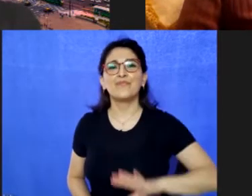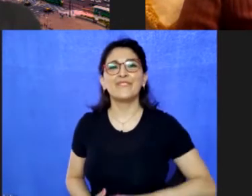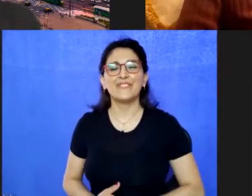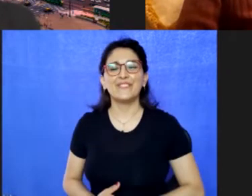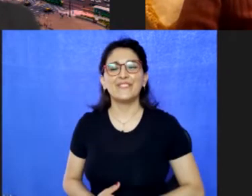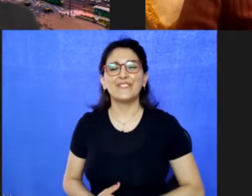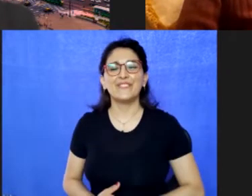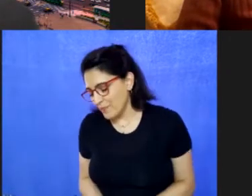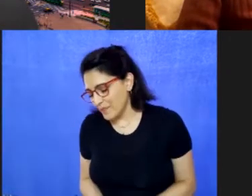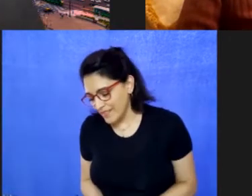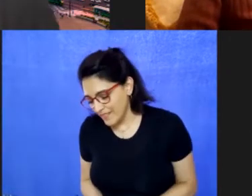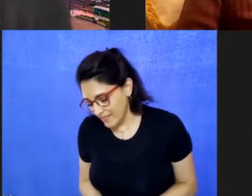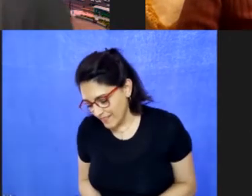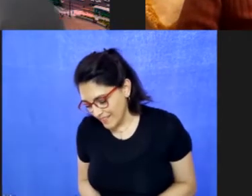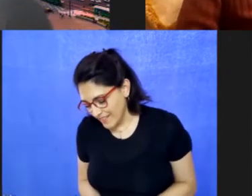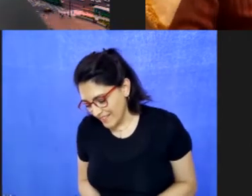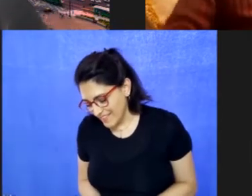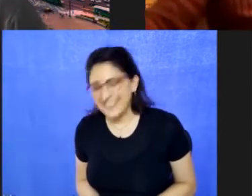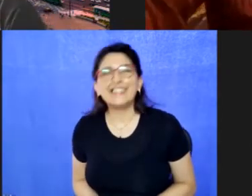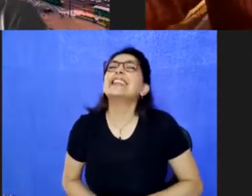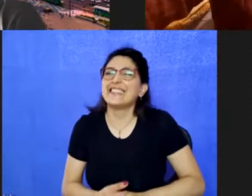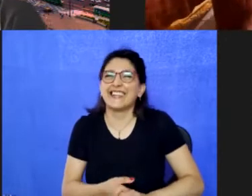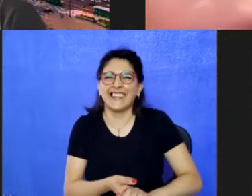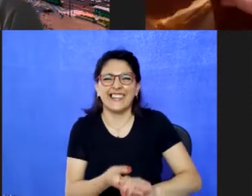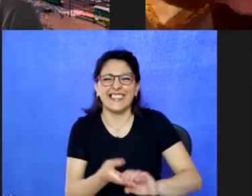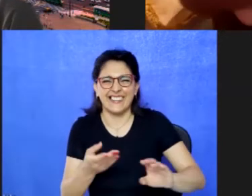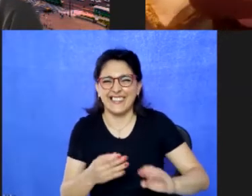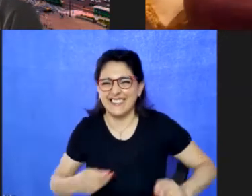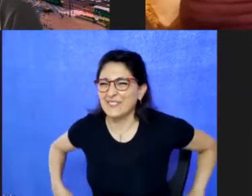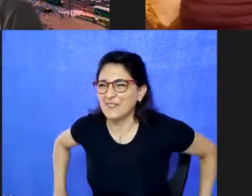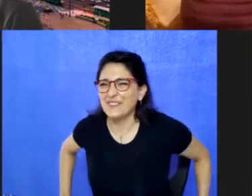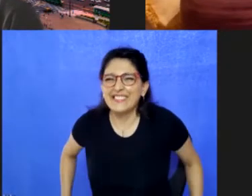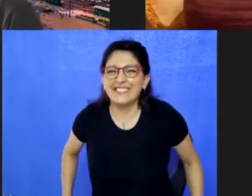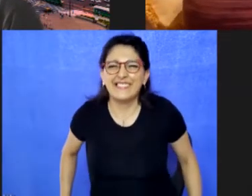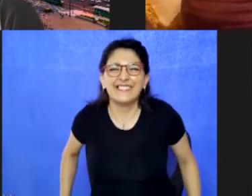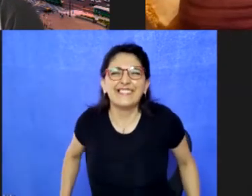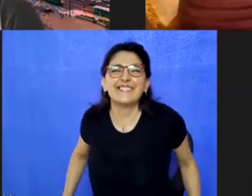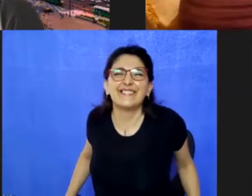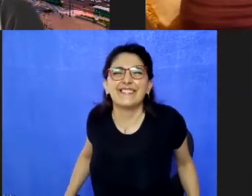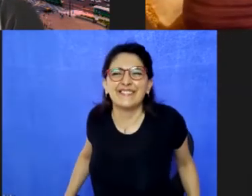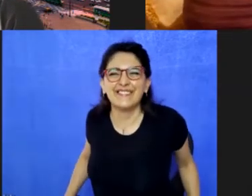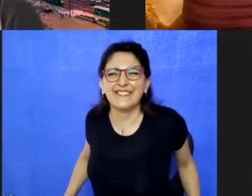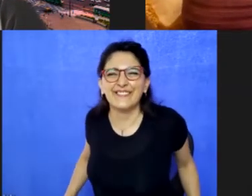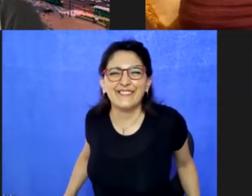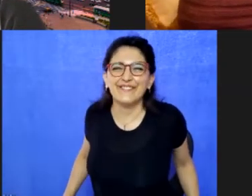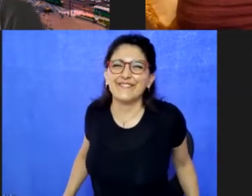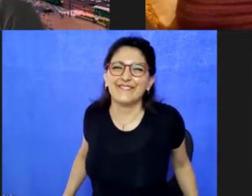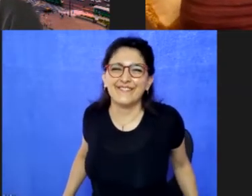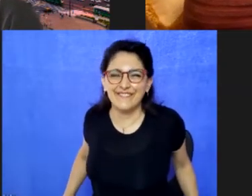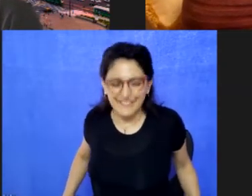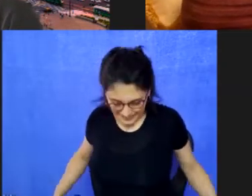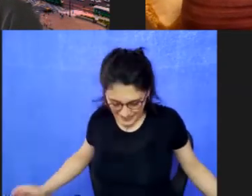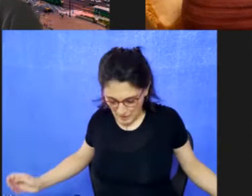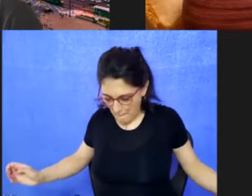andás? Qué lindo año que pasamos, por Dios, qué divertido. Ah, bueno, la verdad que todavía recuerdo en marzo, allá por